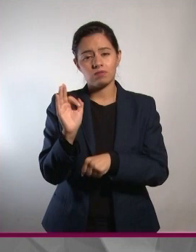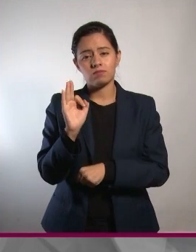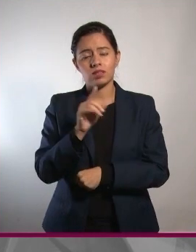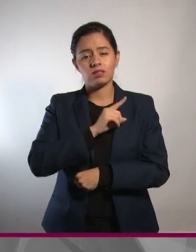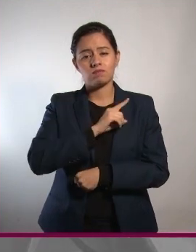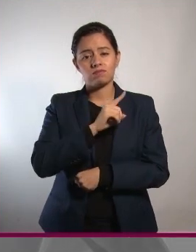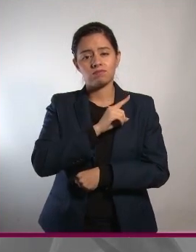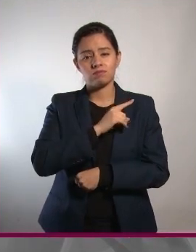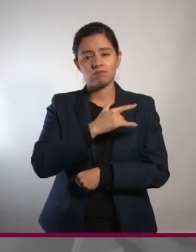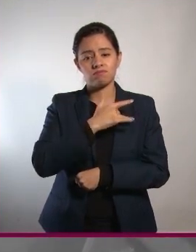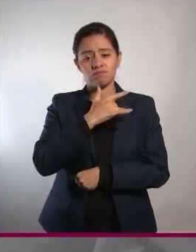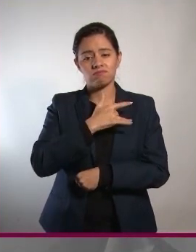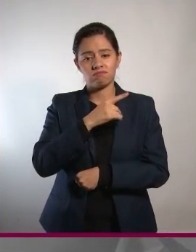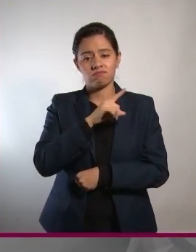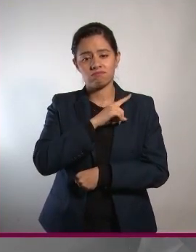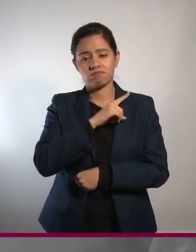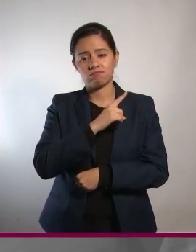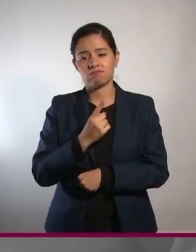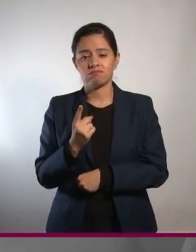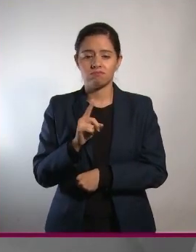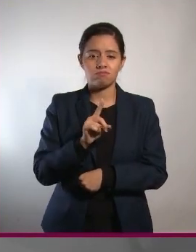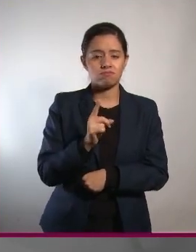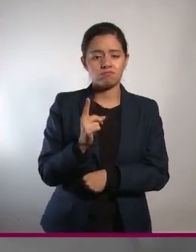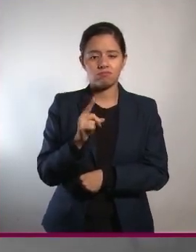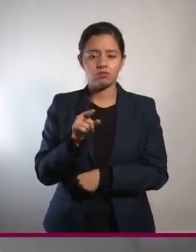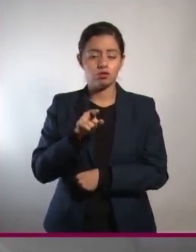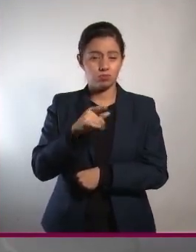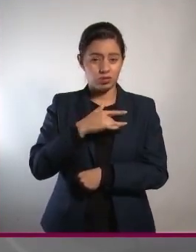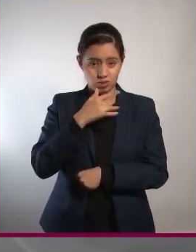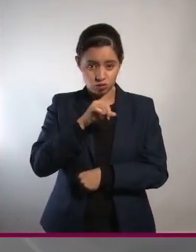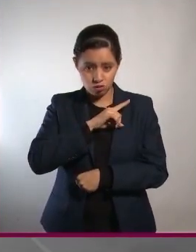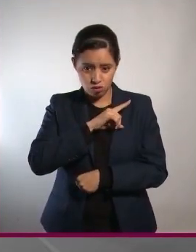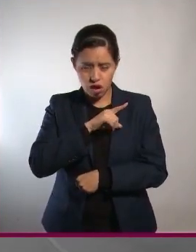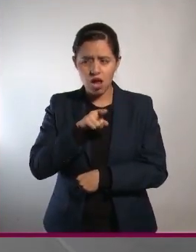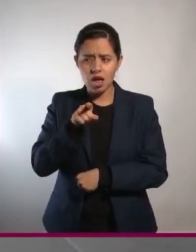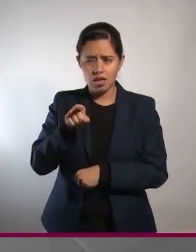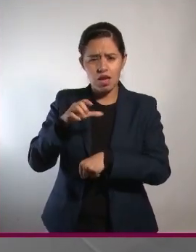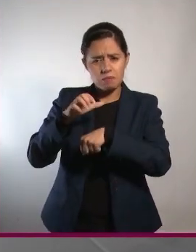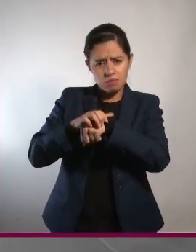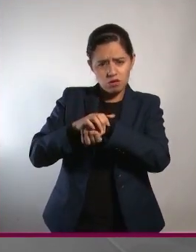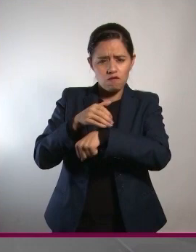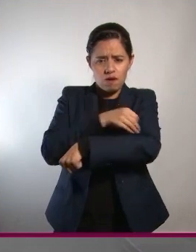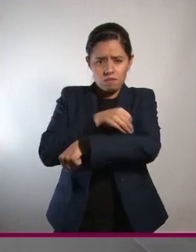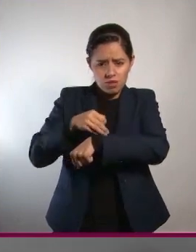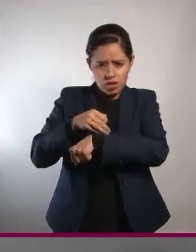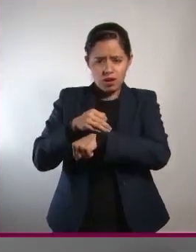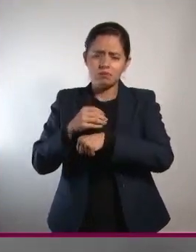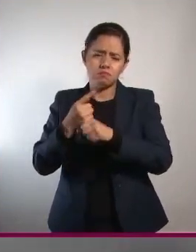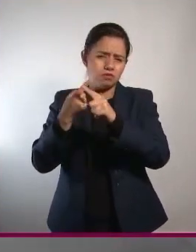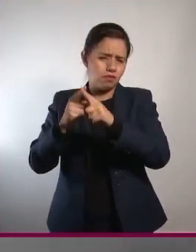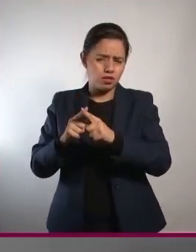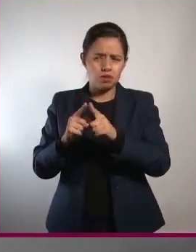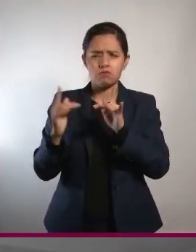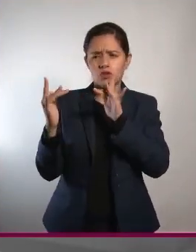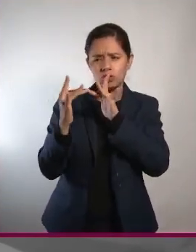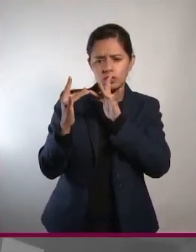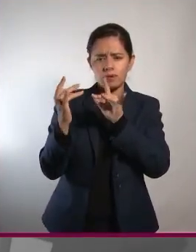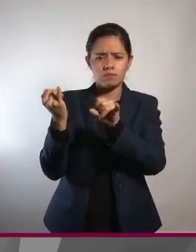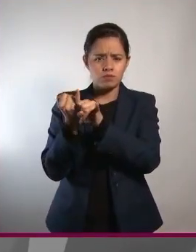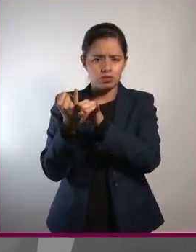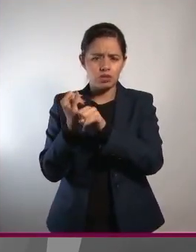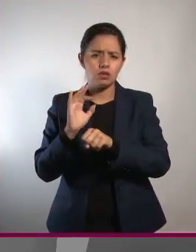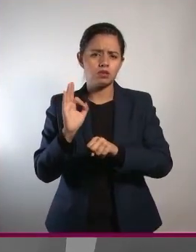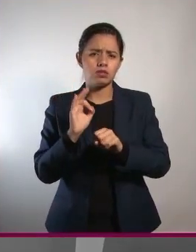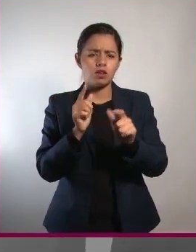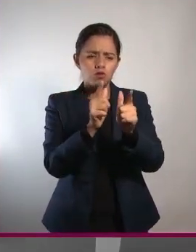solitario. Si te sentís en soledad, intenta conectarte en línea con familiares, amigos, amigas o personas cercanas. Podés formar un club de